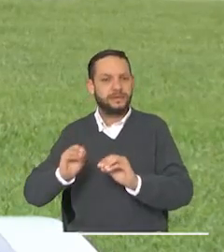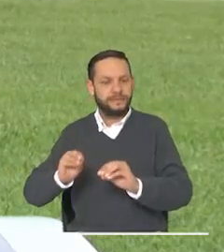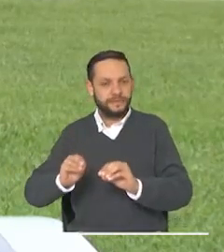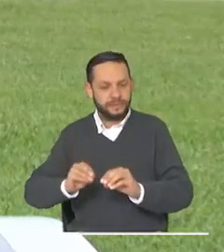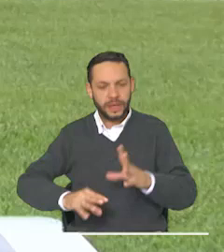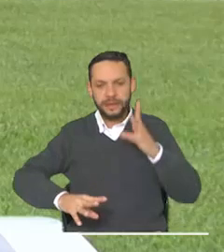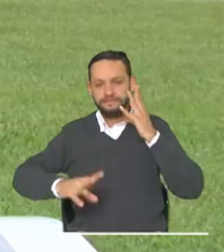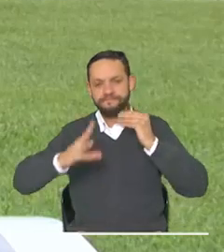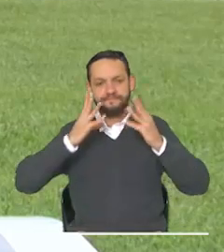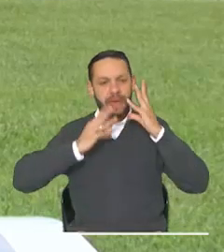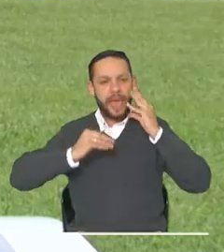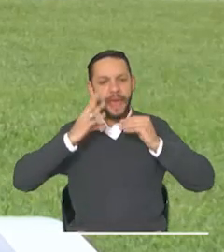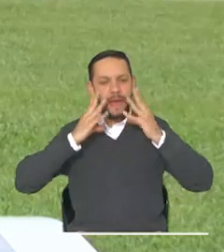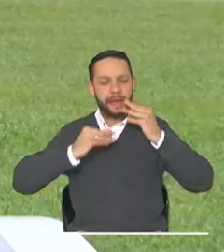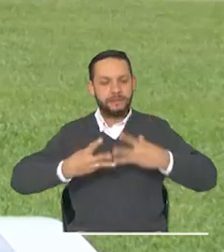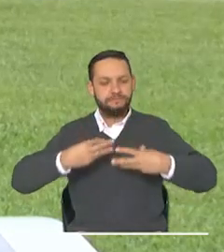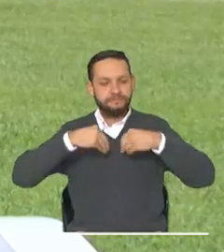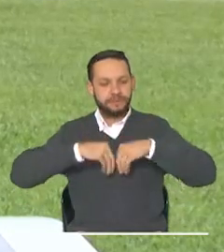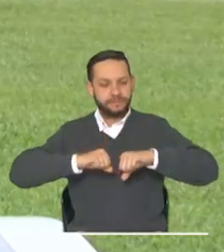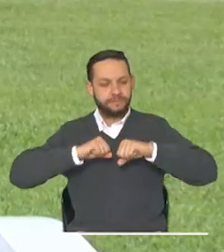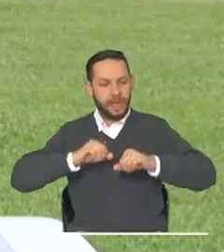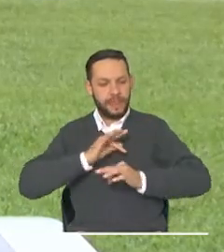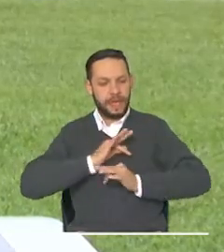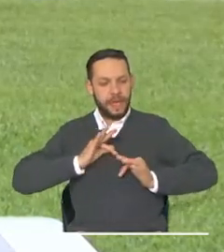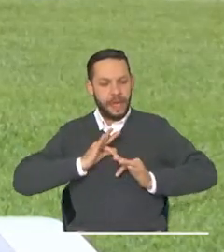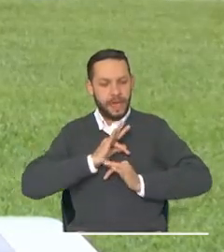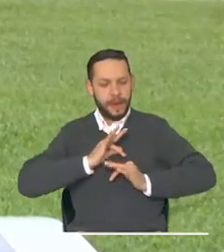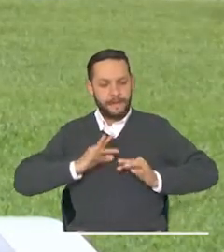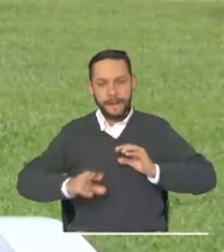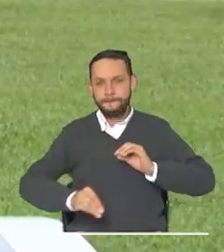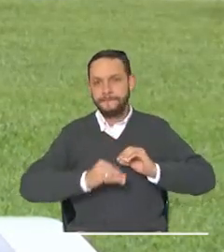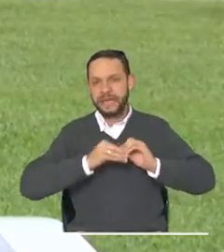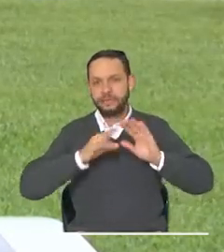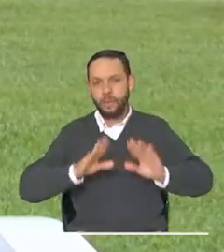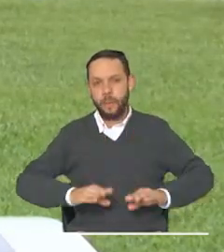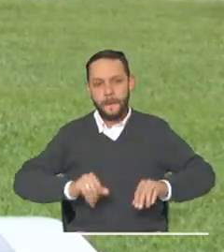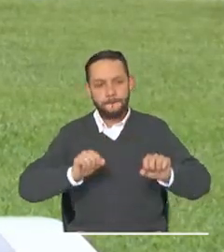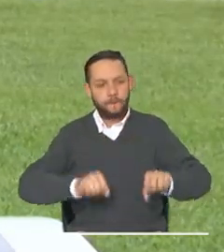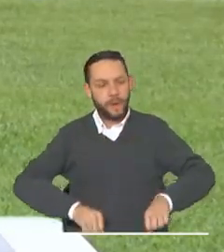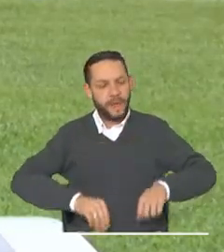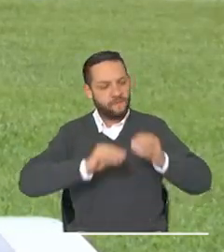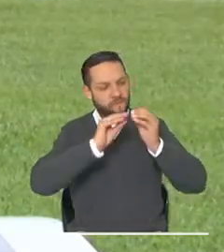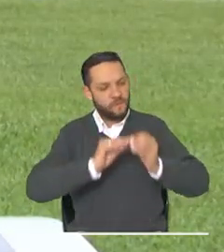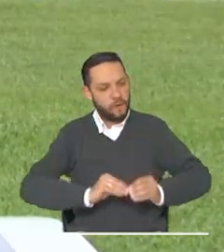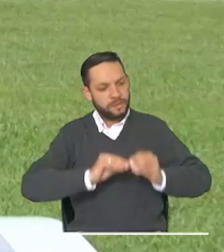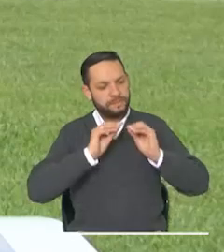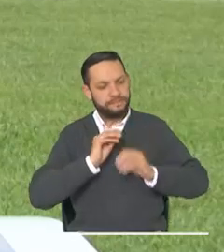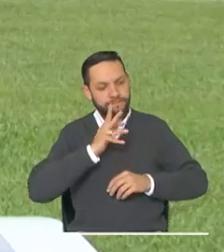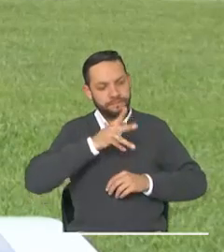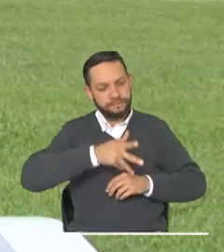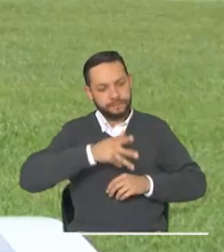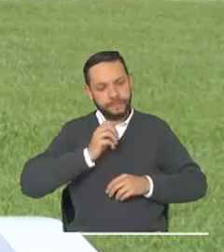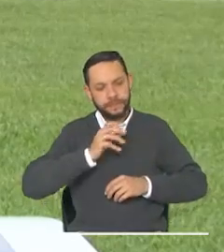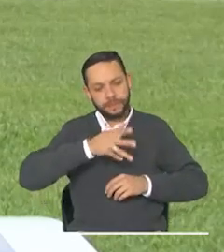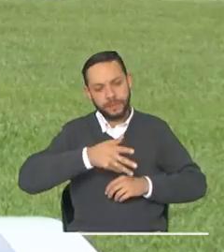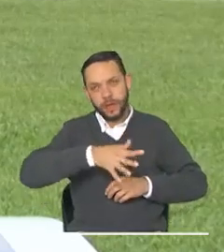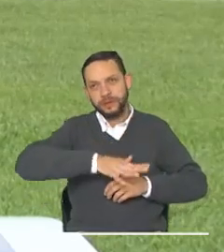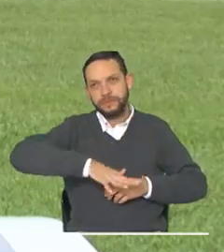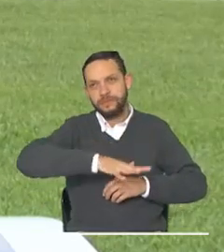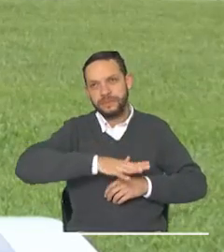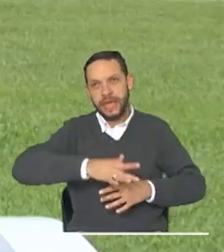una experiencia de tipo terapéutica sino que además de ellos se formara en lo que realmente sucede en sus asuntos